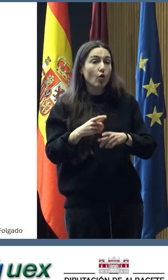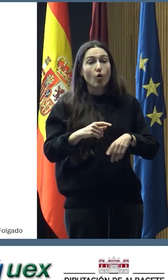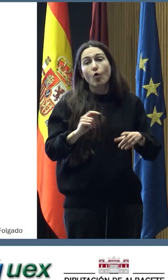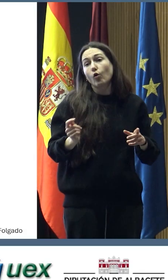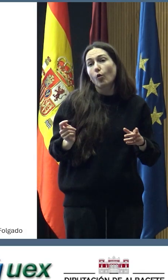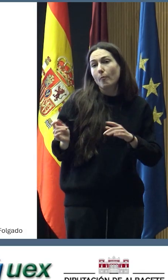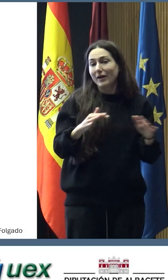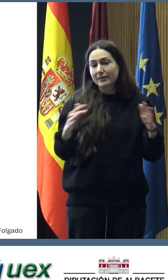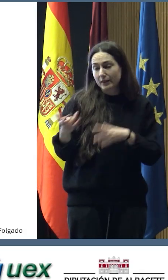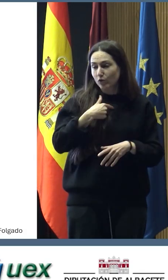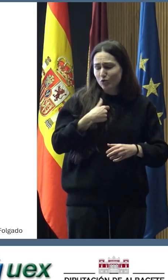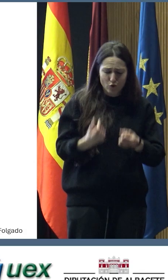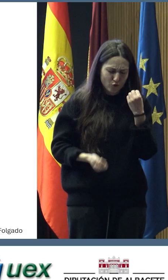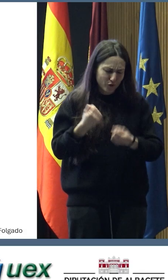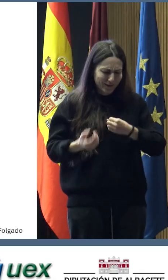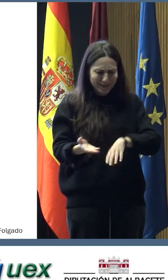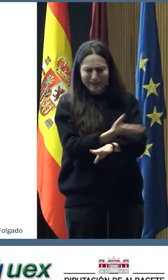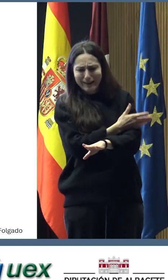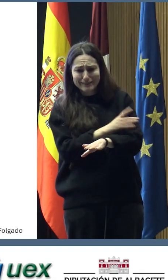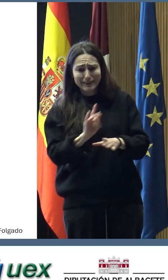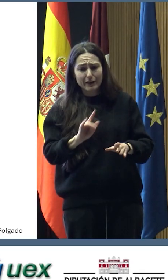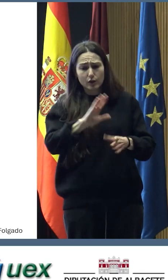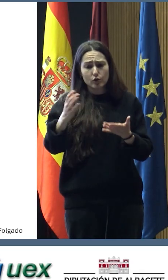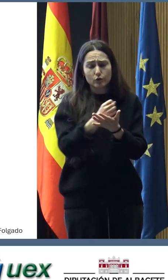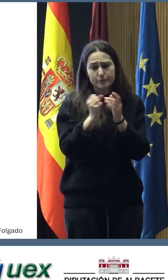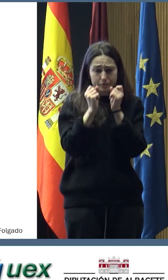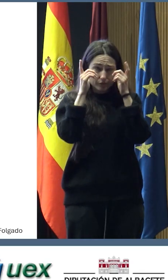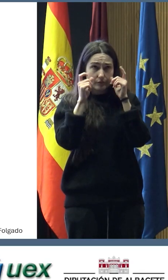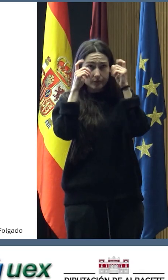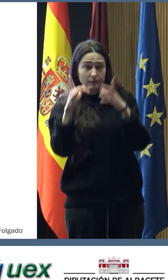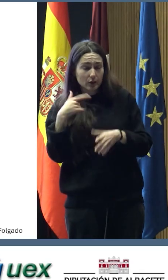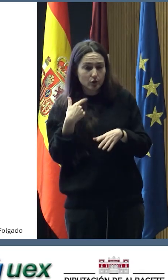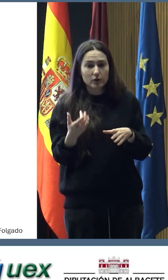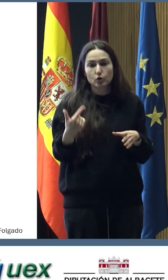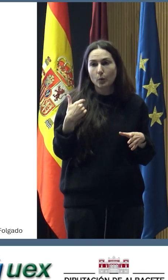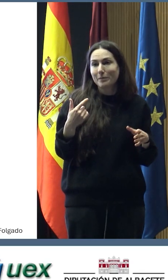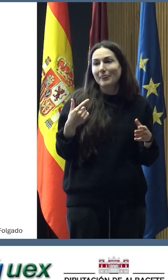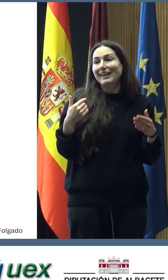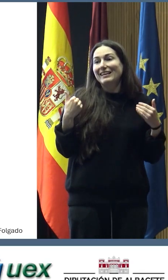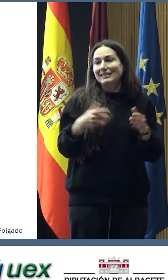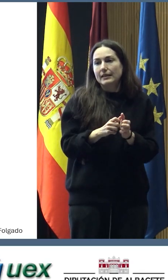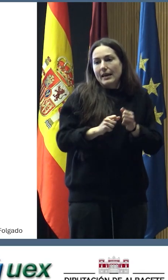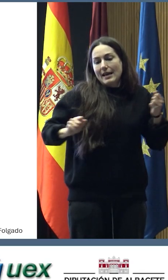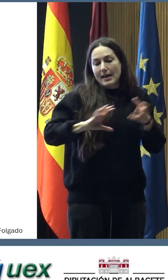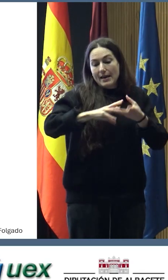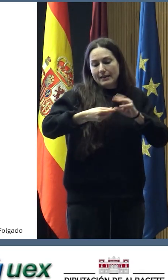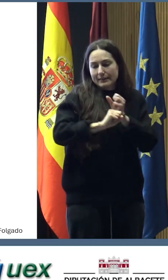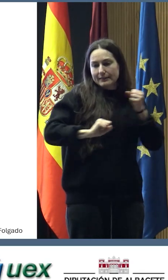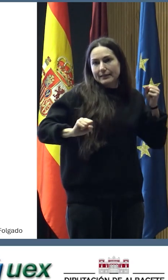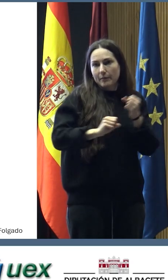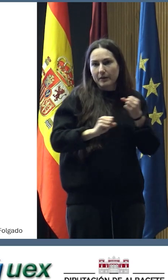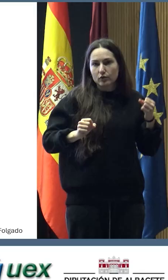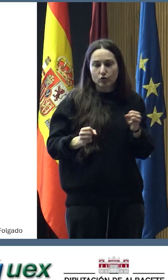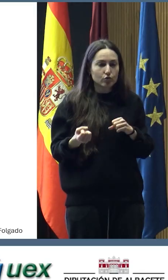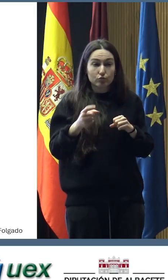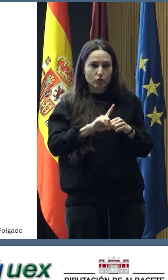Estaba tratando de correr antes de que todos se levantaran y decidí saltarme los estiramientos para ahorrar tiempo. Todo esto se lo